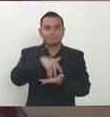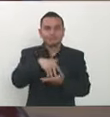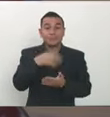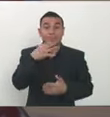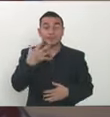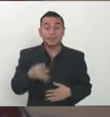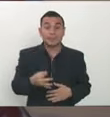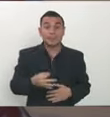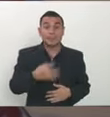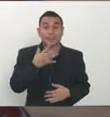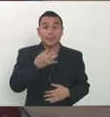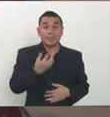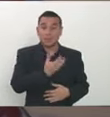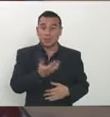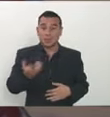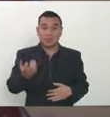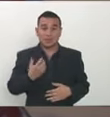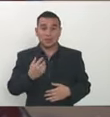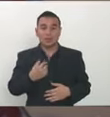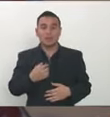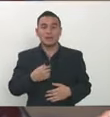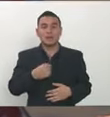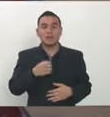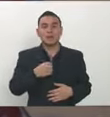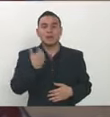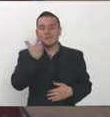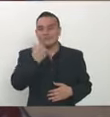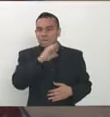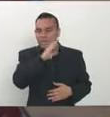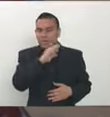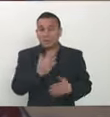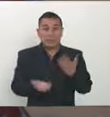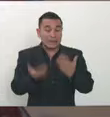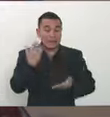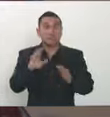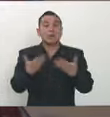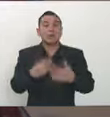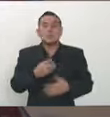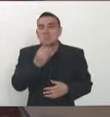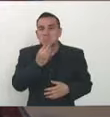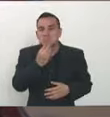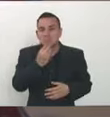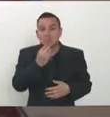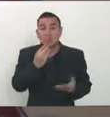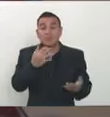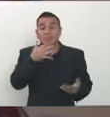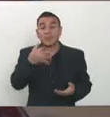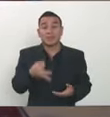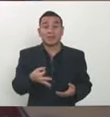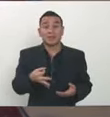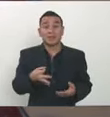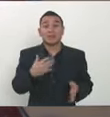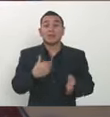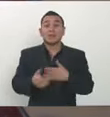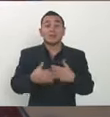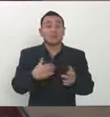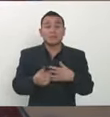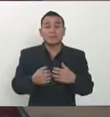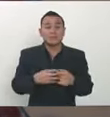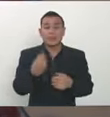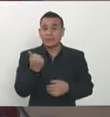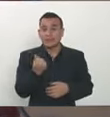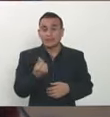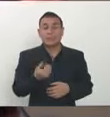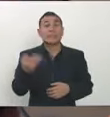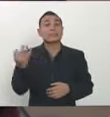porque probablemente está en un grupo de riesgo por la edad, cuando necesita una cama para que lo atendamos y no pueda respirar, créame que lo menos que le va a importar es su cuenta de banco.